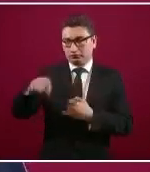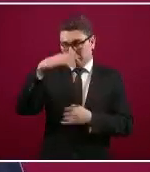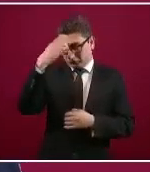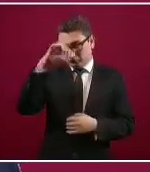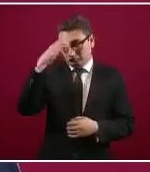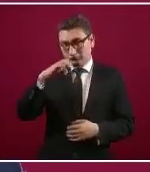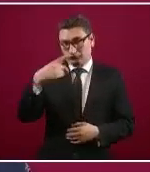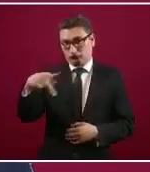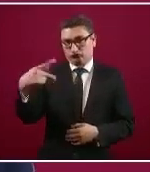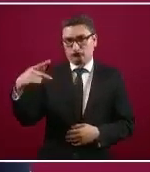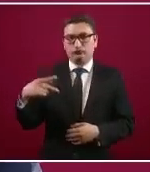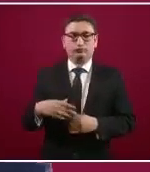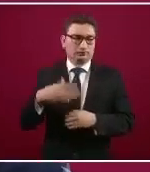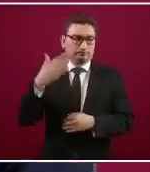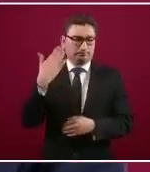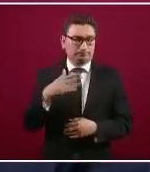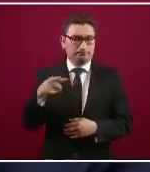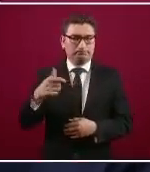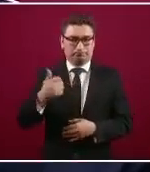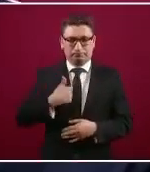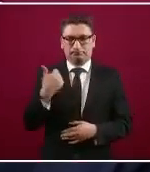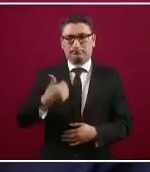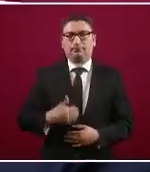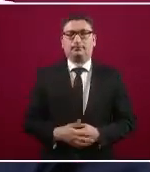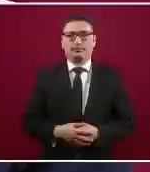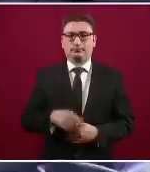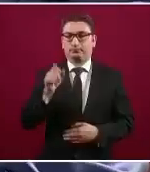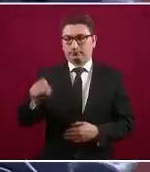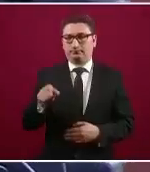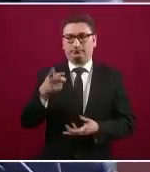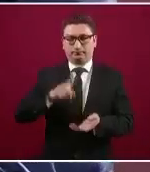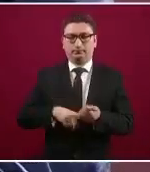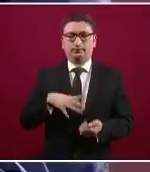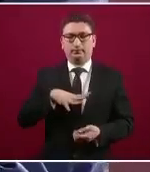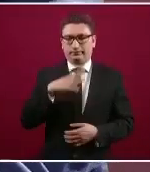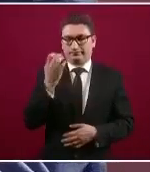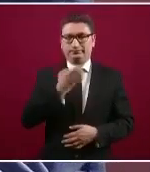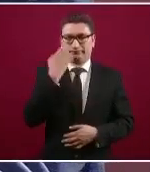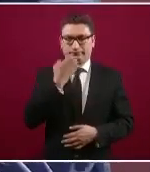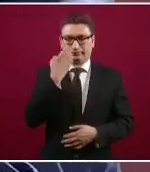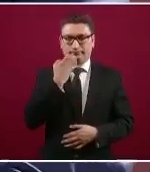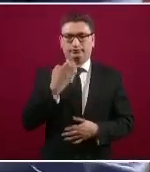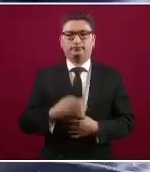experiencia de la escuela